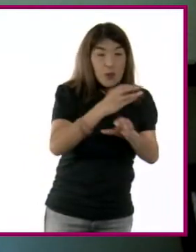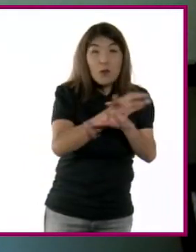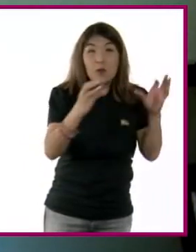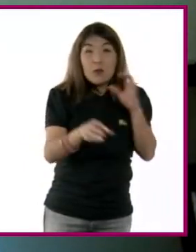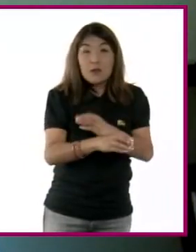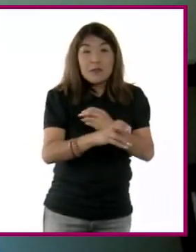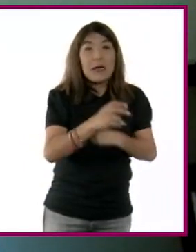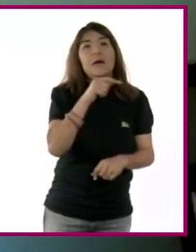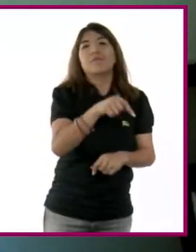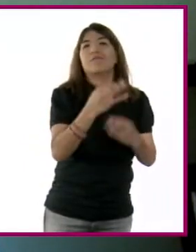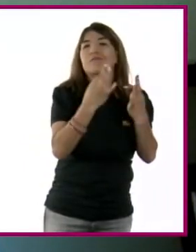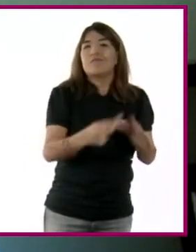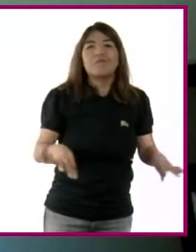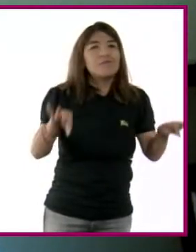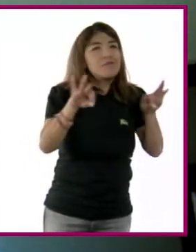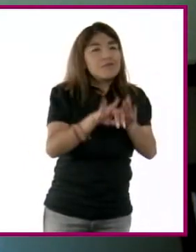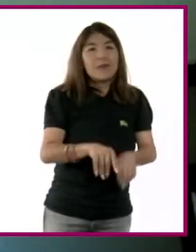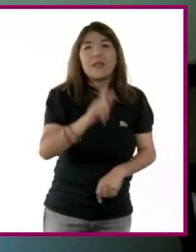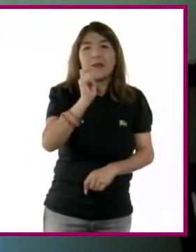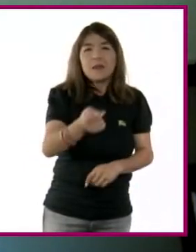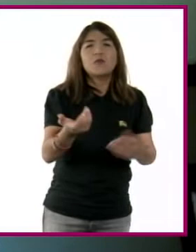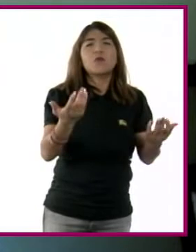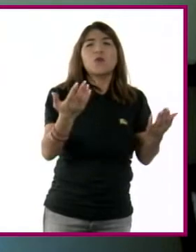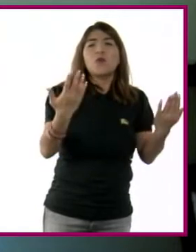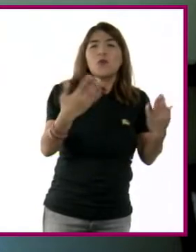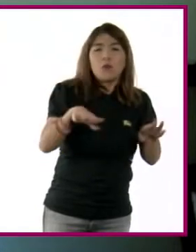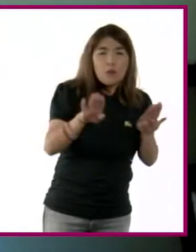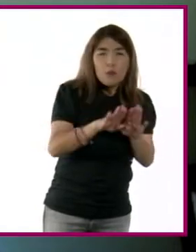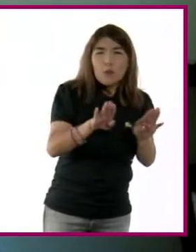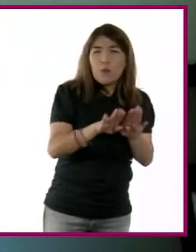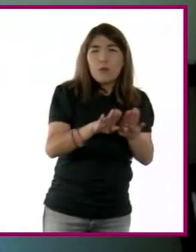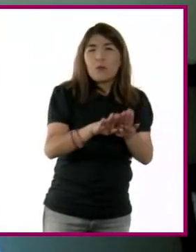muy importante. La interpretación de cómo